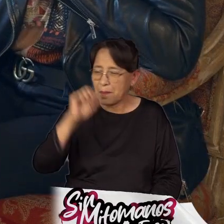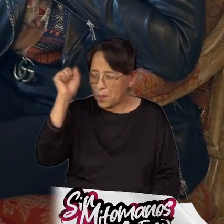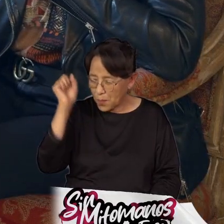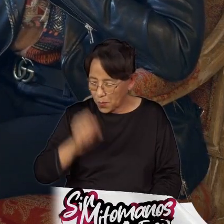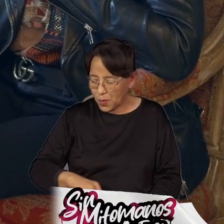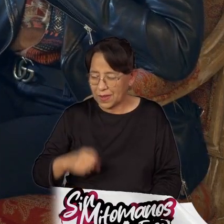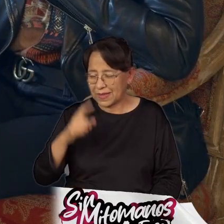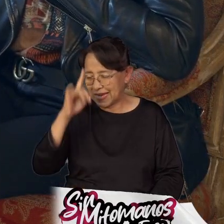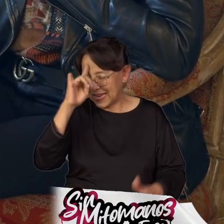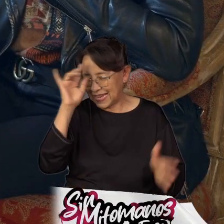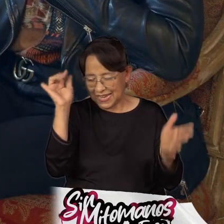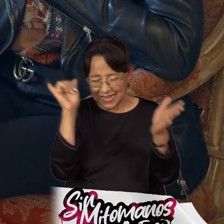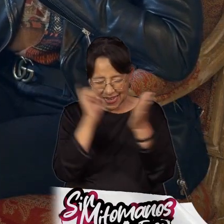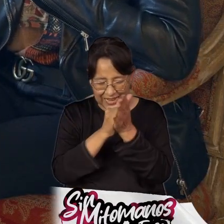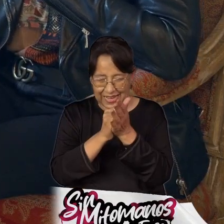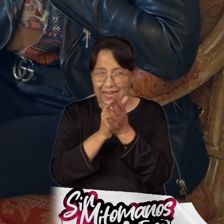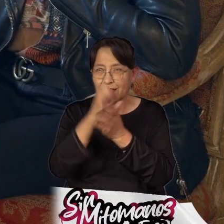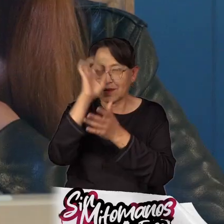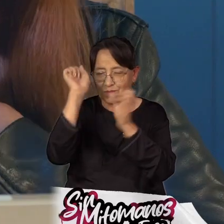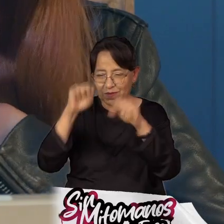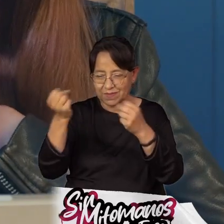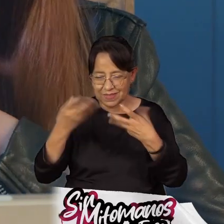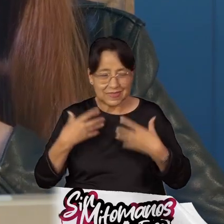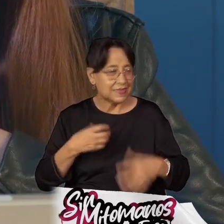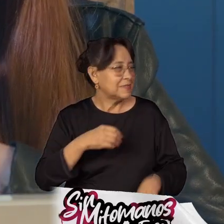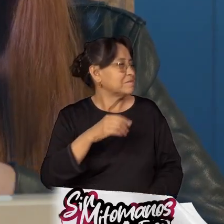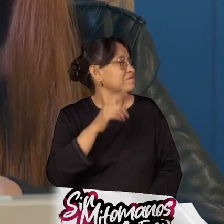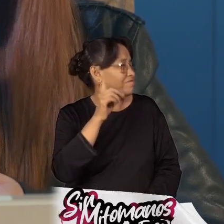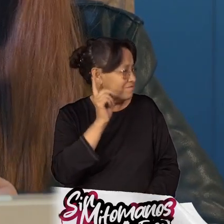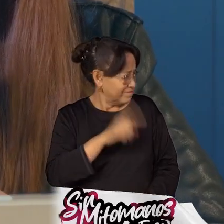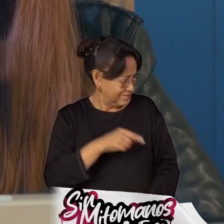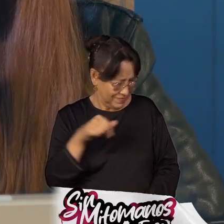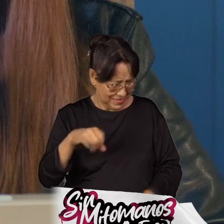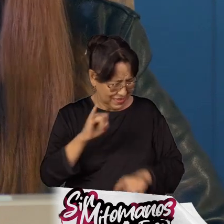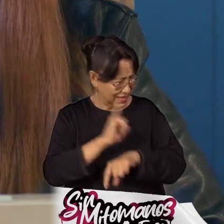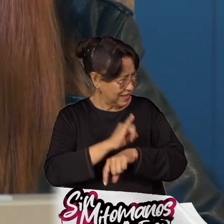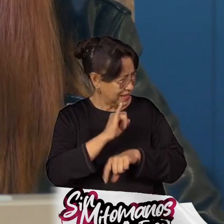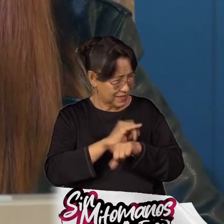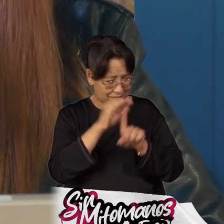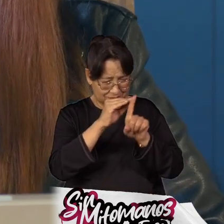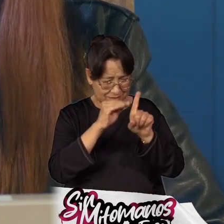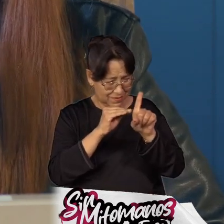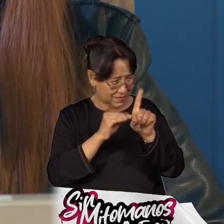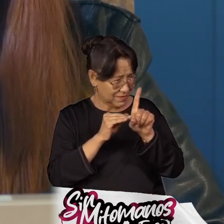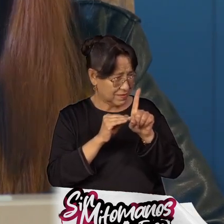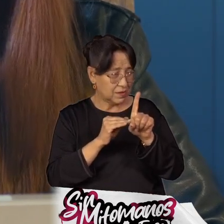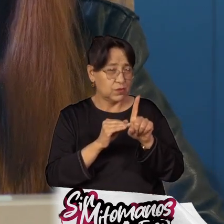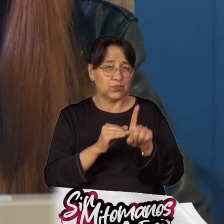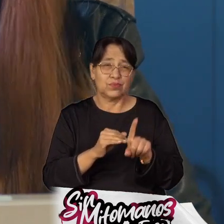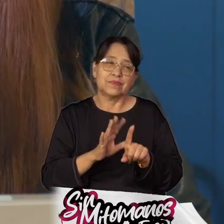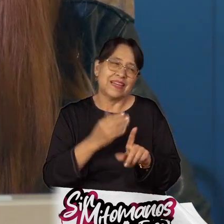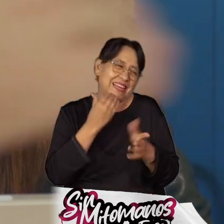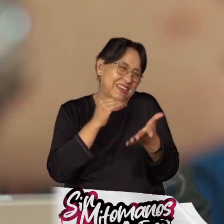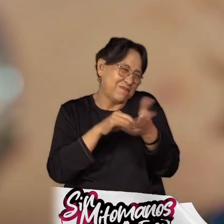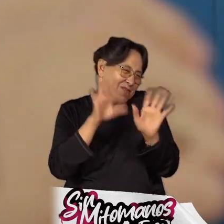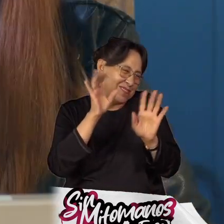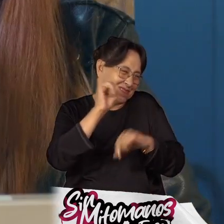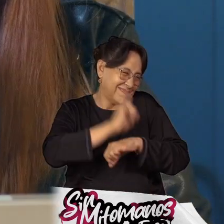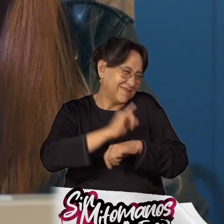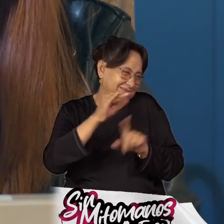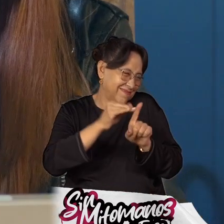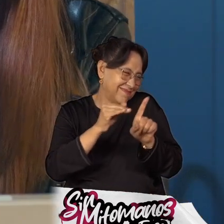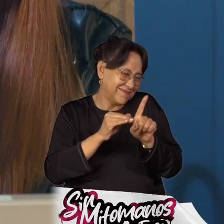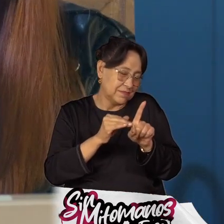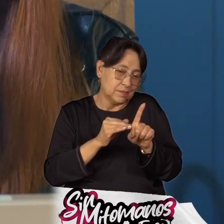creerle al Señor. El ejemplo más grande es nuestra iglesia. Nuestra iglesia, si la vamos a estratificar, sí, nosotros tenemos, al paso del tiempo, ¿no?